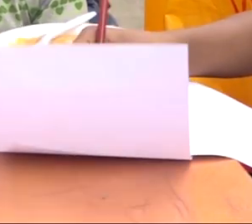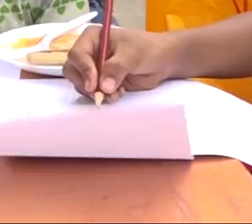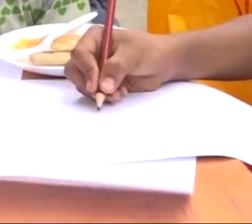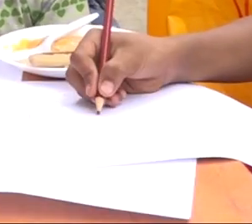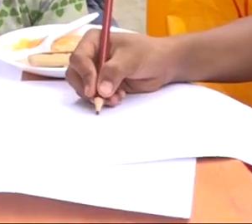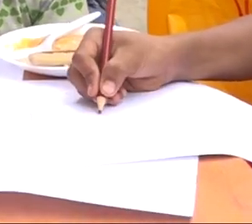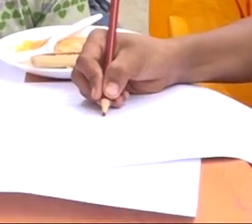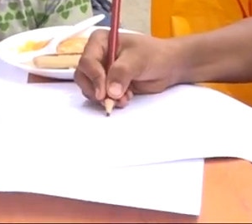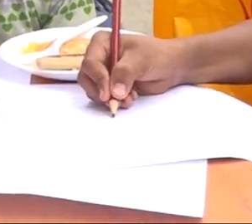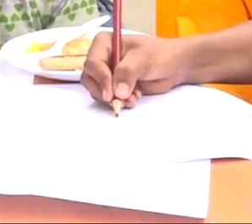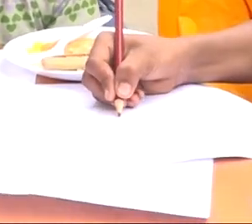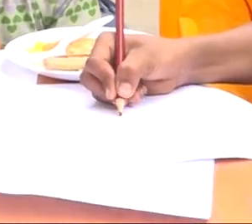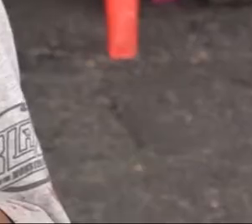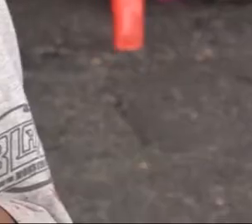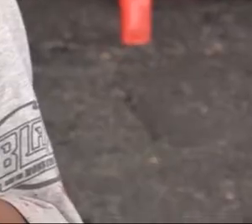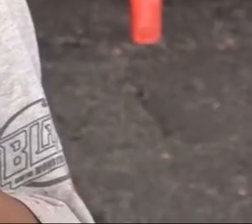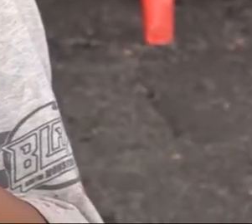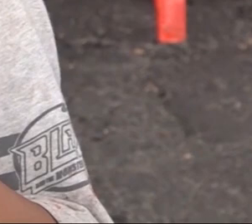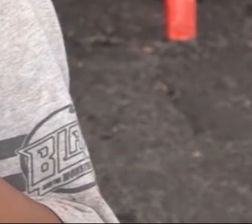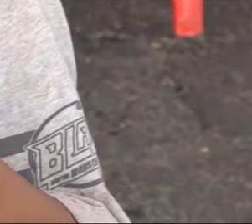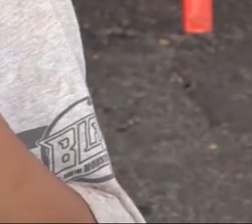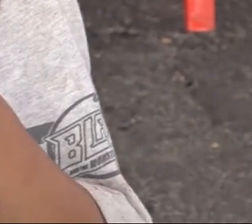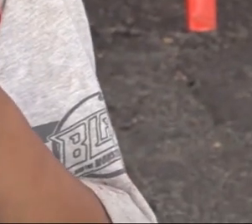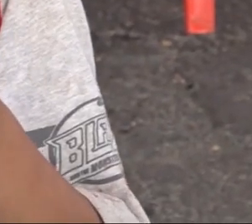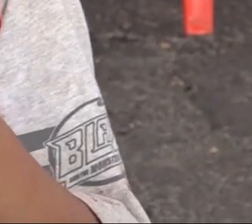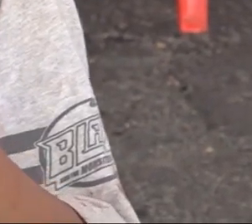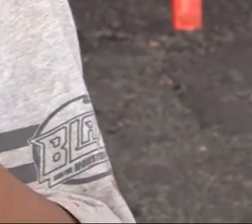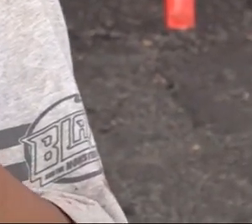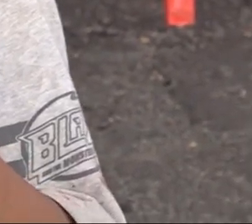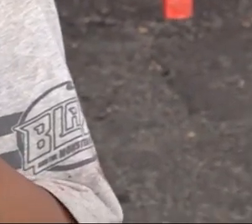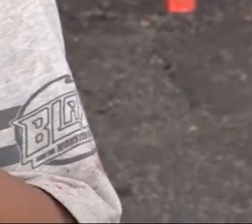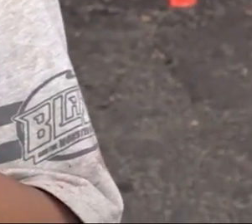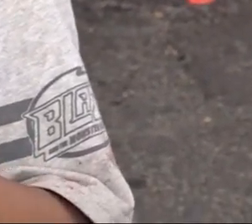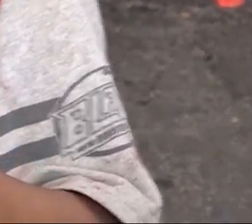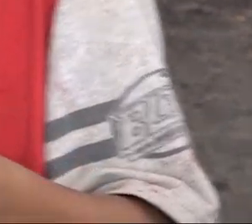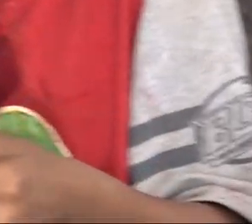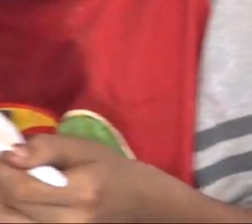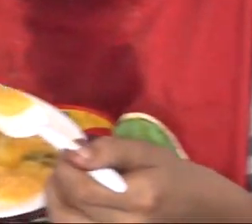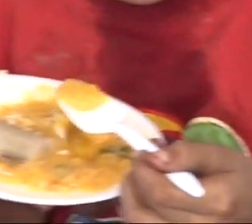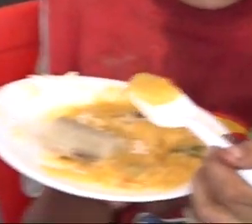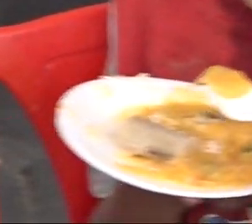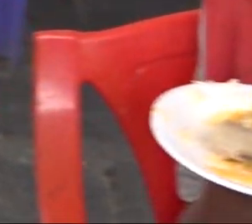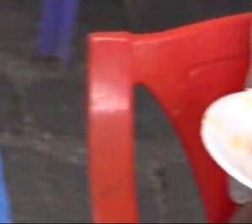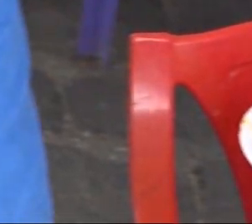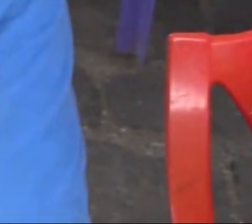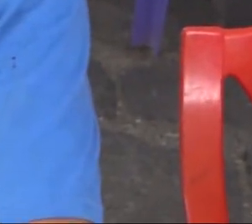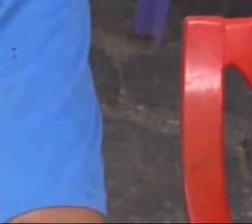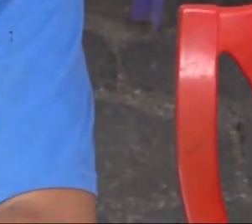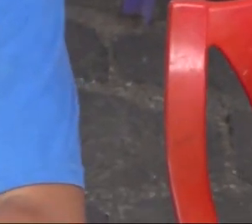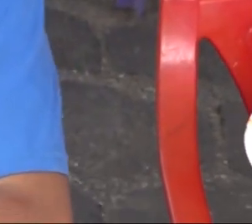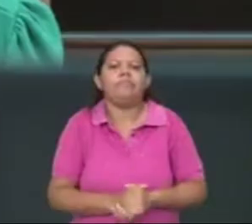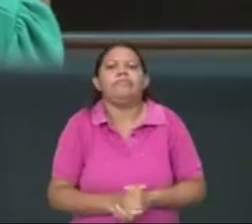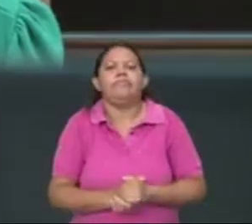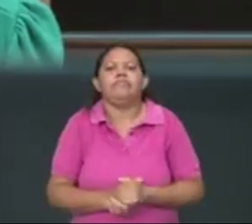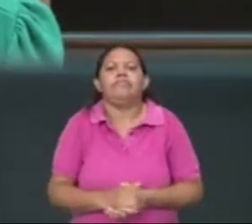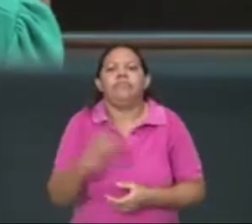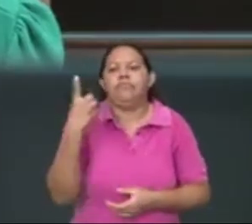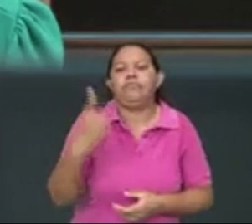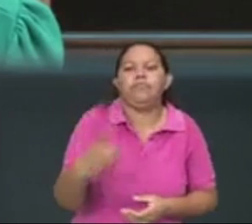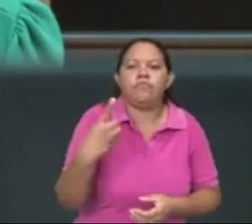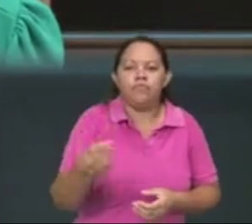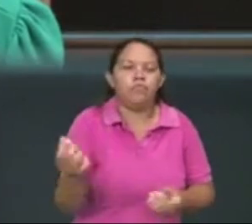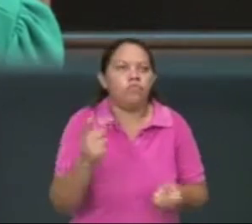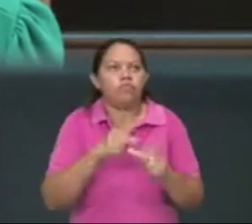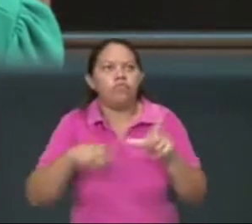demás niños y niñas, incluyendo el derecho a una educación inclusiva de calidad, con equidad y calidad. Derecho a un